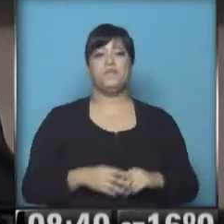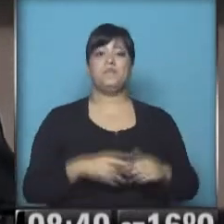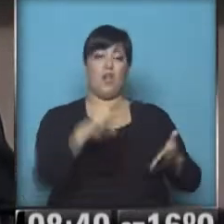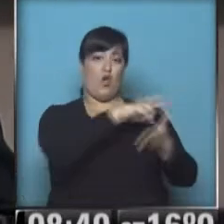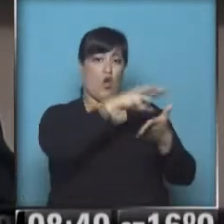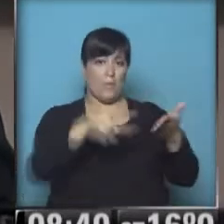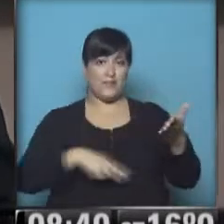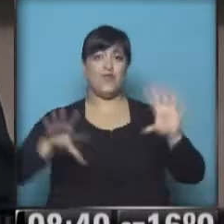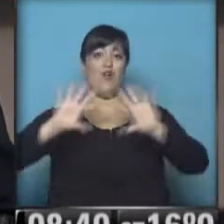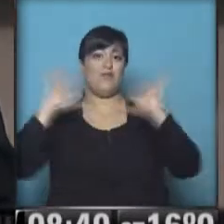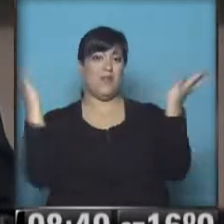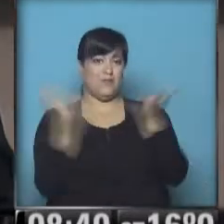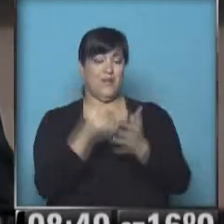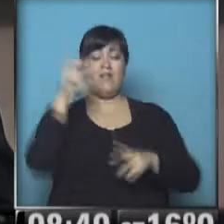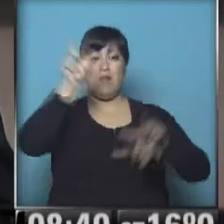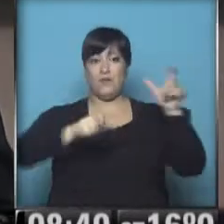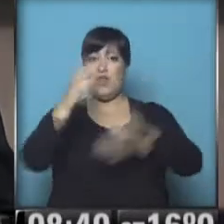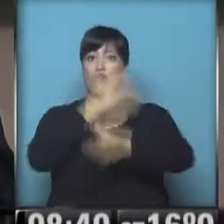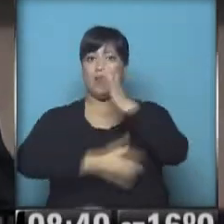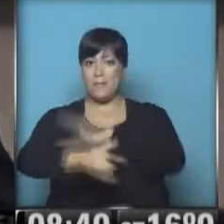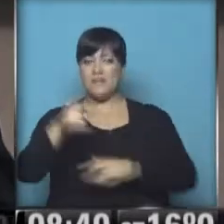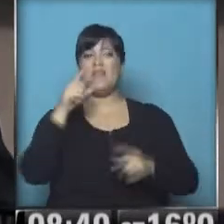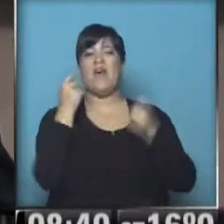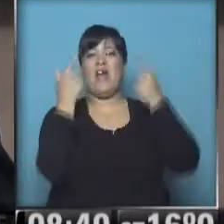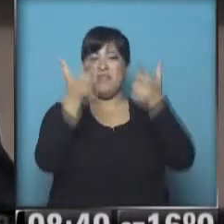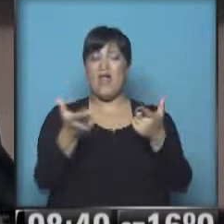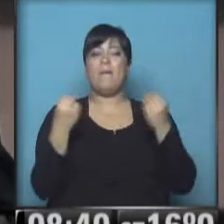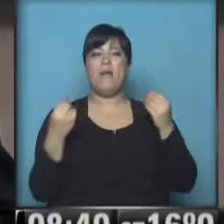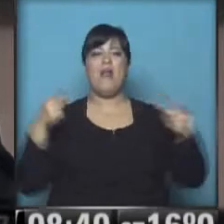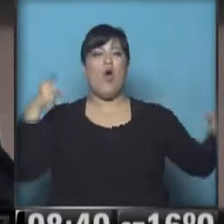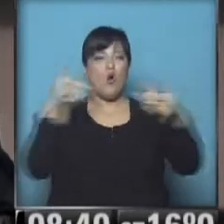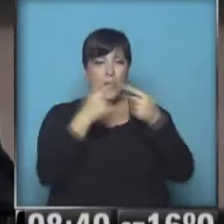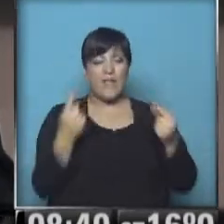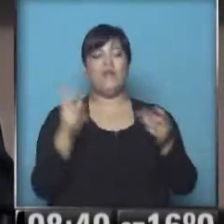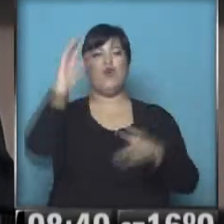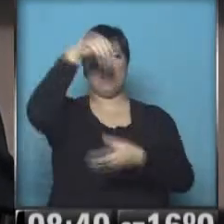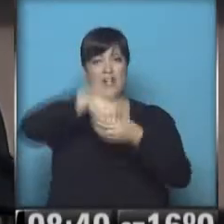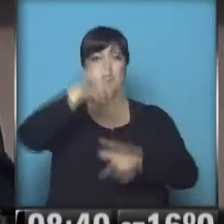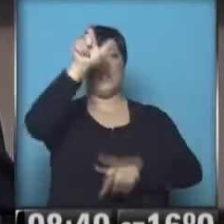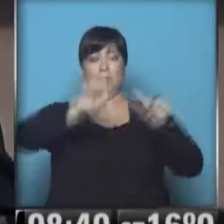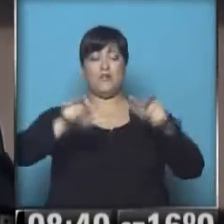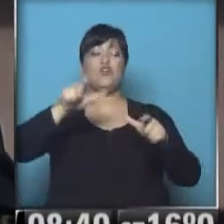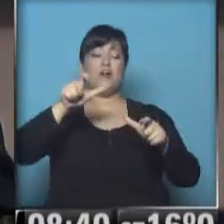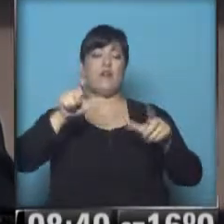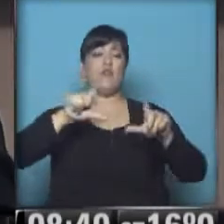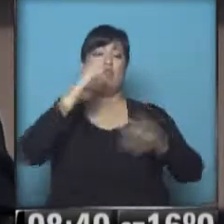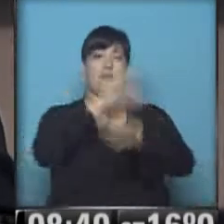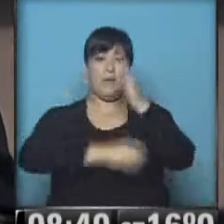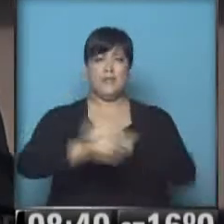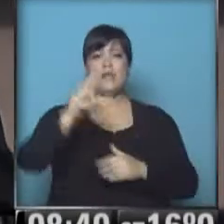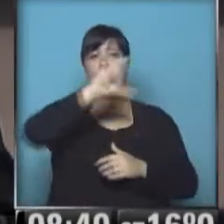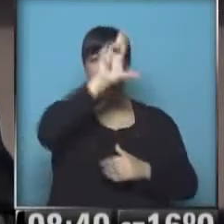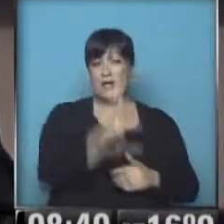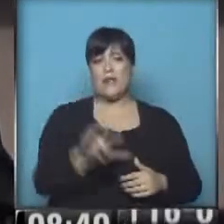Convención Interamericana, y que es para propiciar la inclusión social de las personas con discapacidad. Hubo delegados de Argentina, Costa Rica,